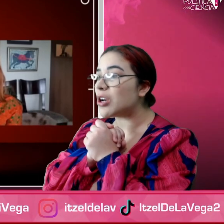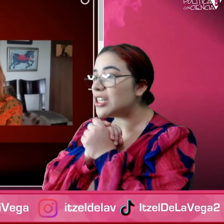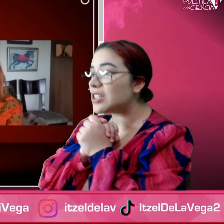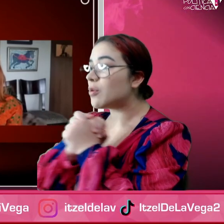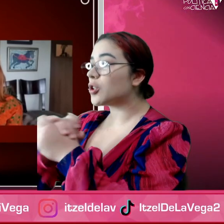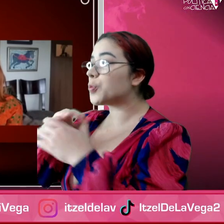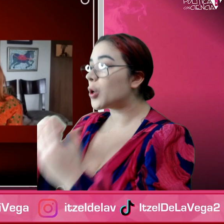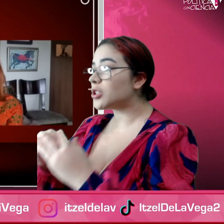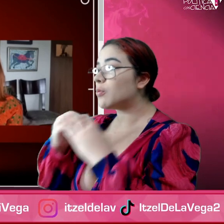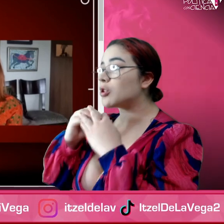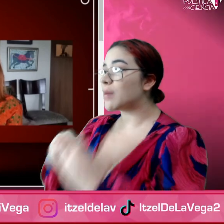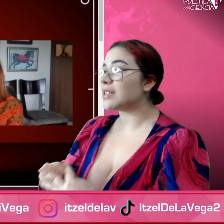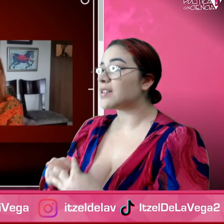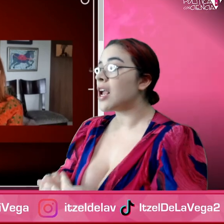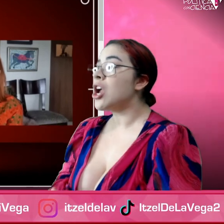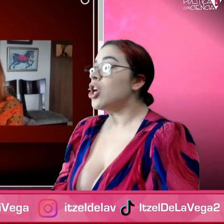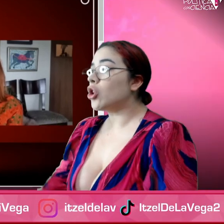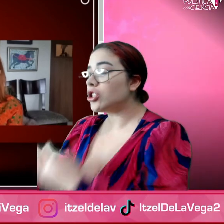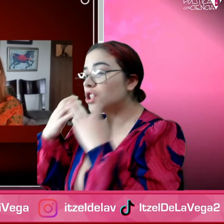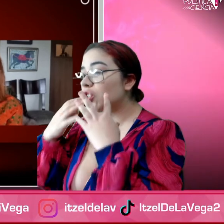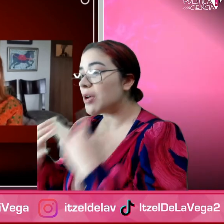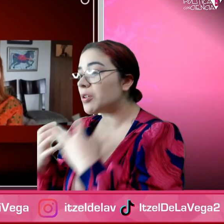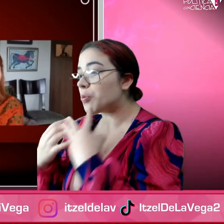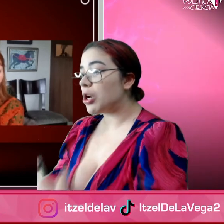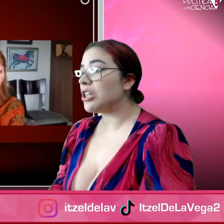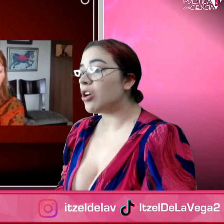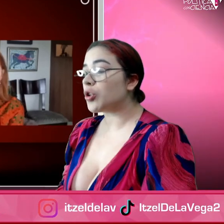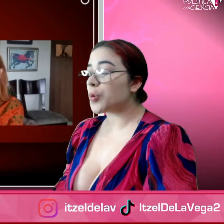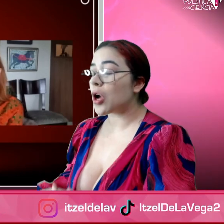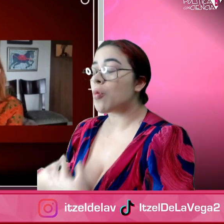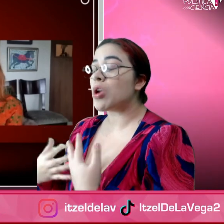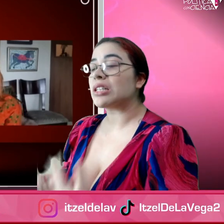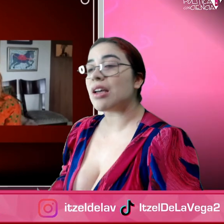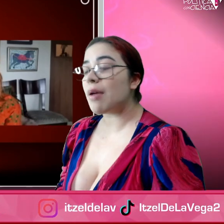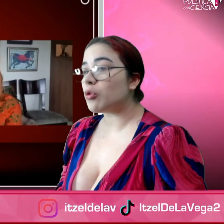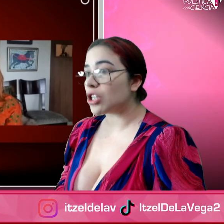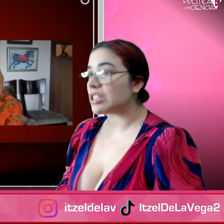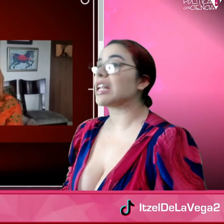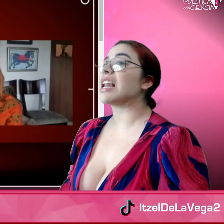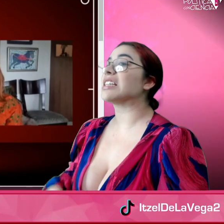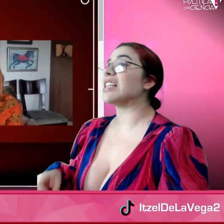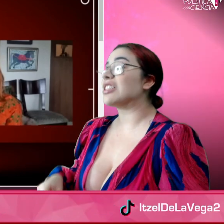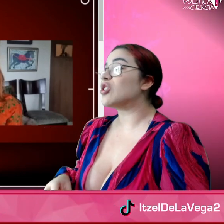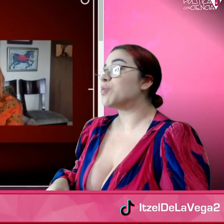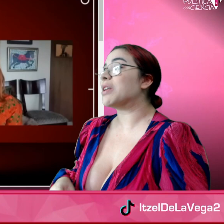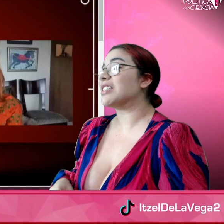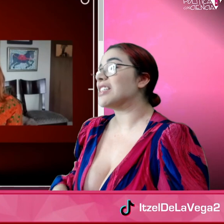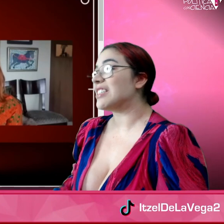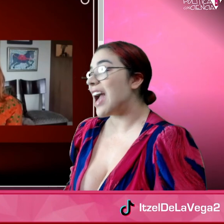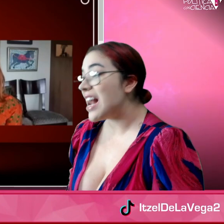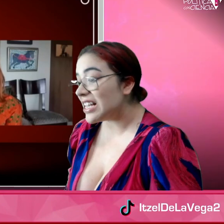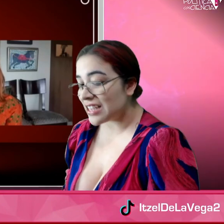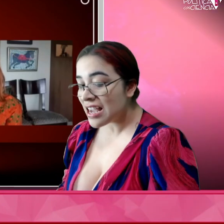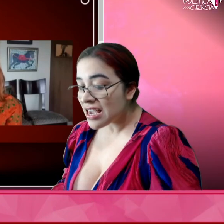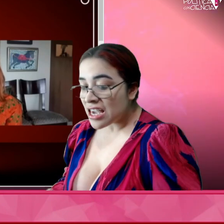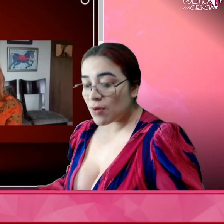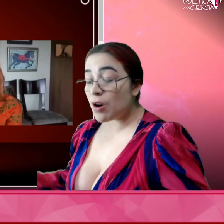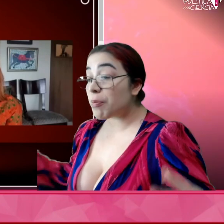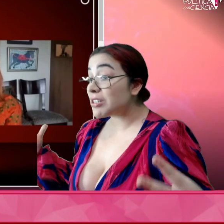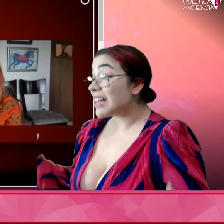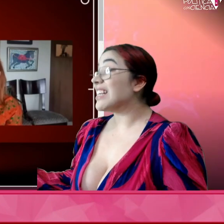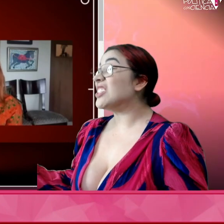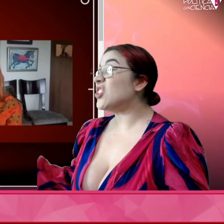va a estar buenísimo los próximos meses todos estos temas políticos, porque como ya sabemos se acercan las elecciones presidenciales.